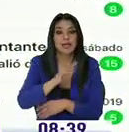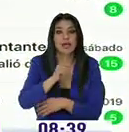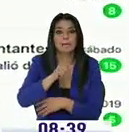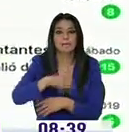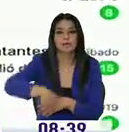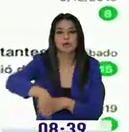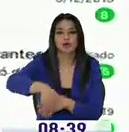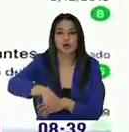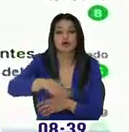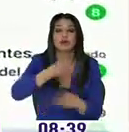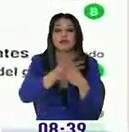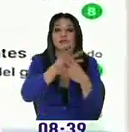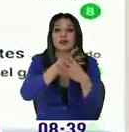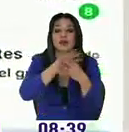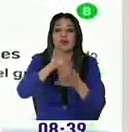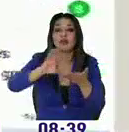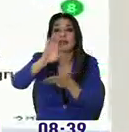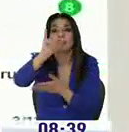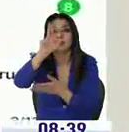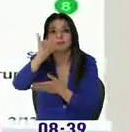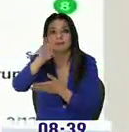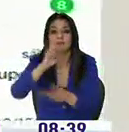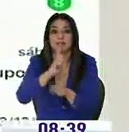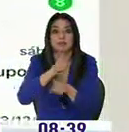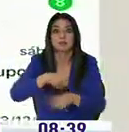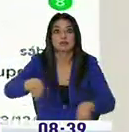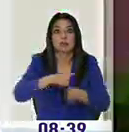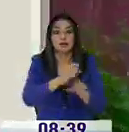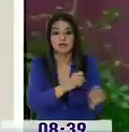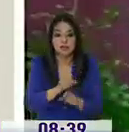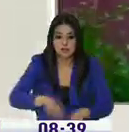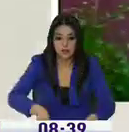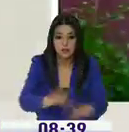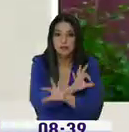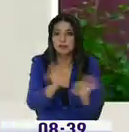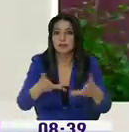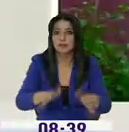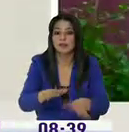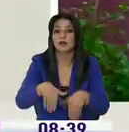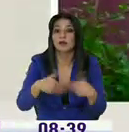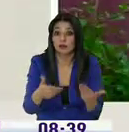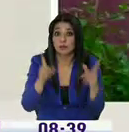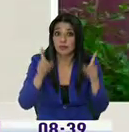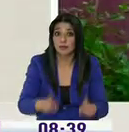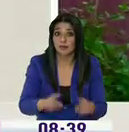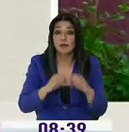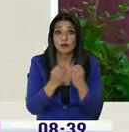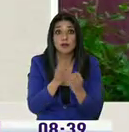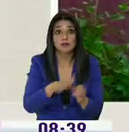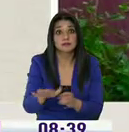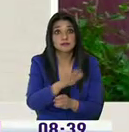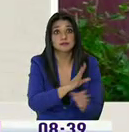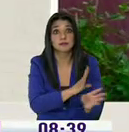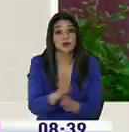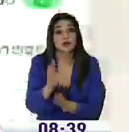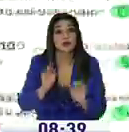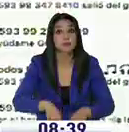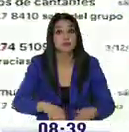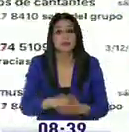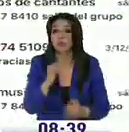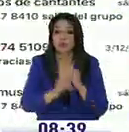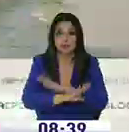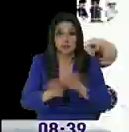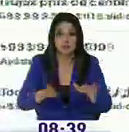Einstein, en el occidente de la Carcelén. La gente no es obligadora para armarse una minga. Miren cómo está. Miren, qué desastre, ¿no? Y esto, no, mi quito